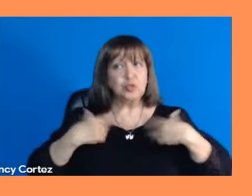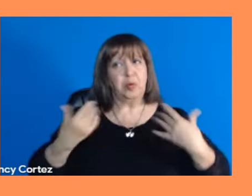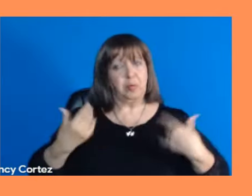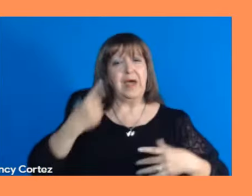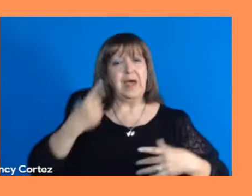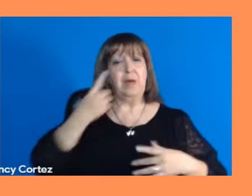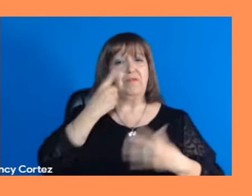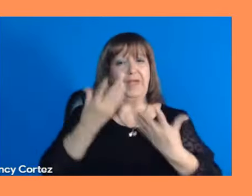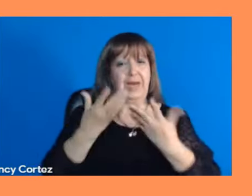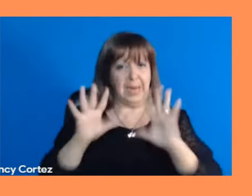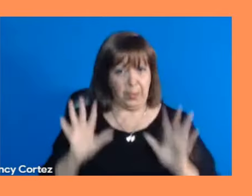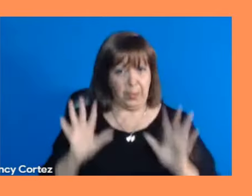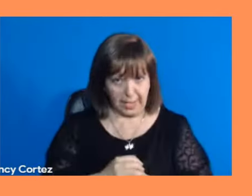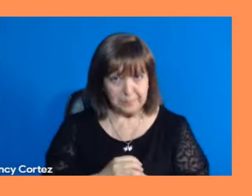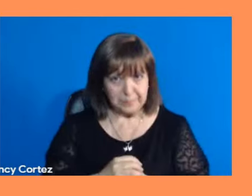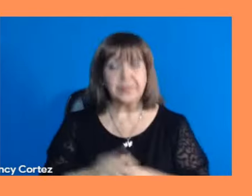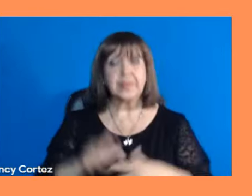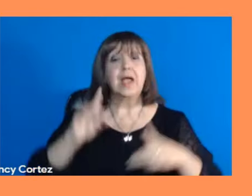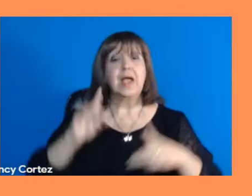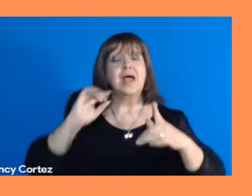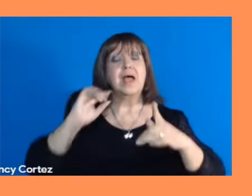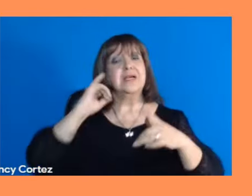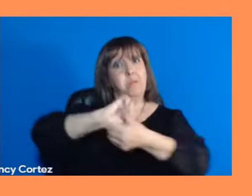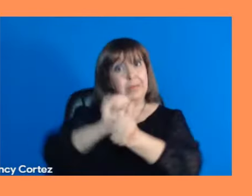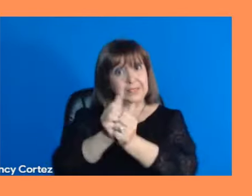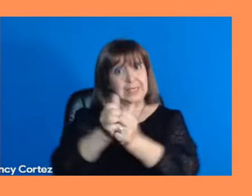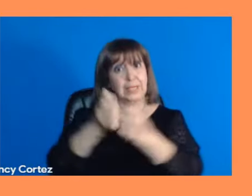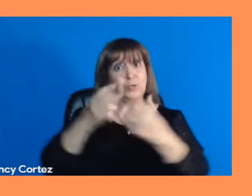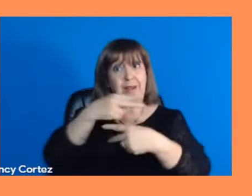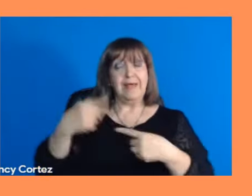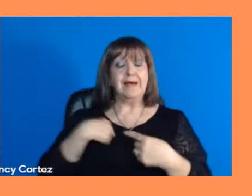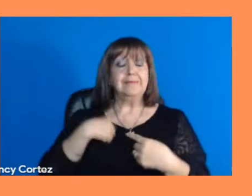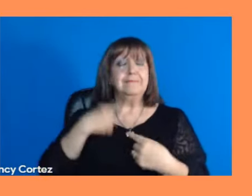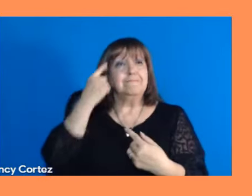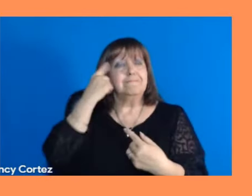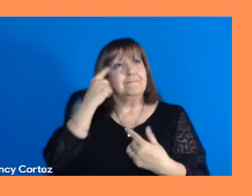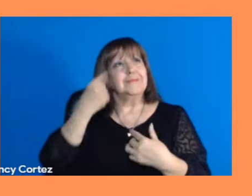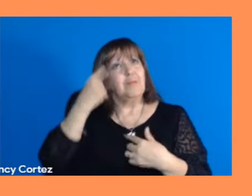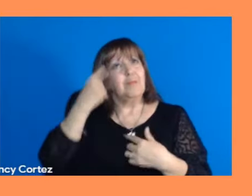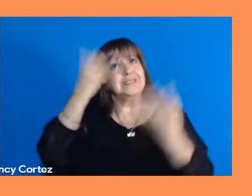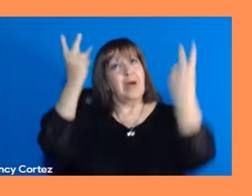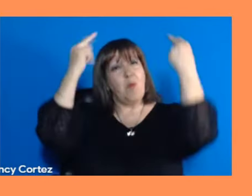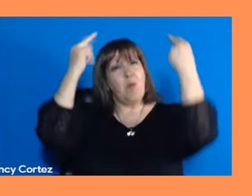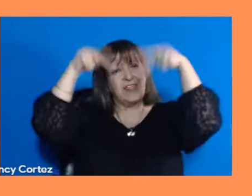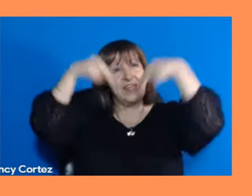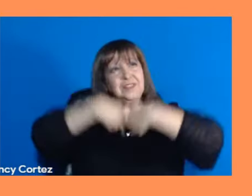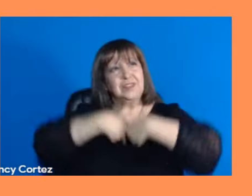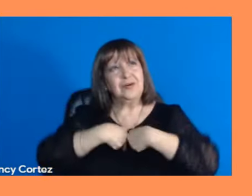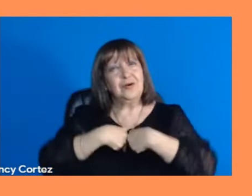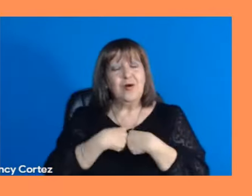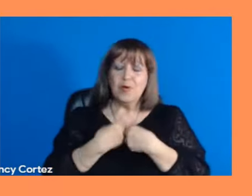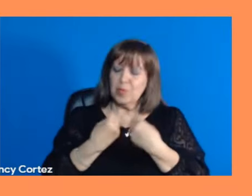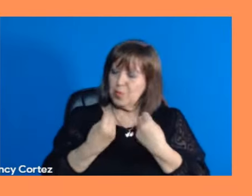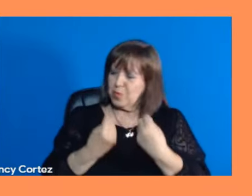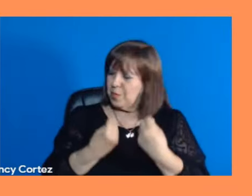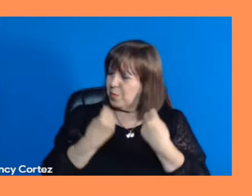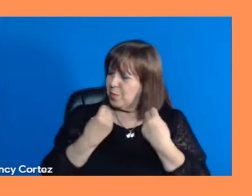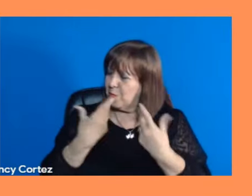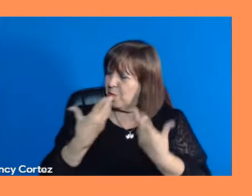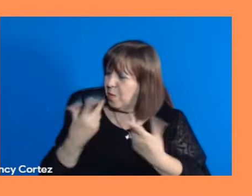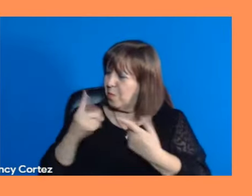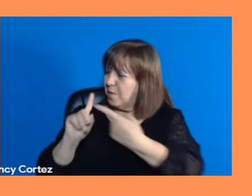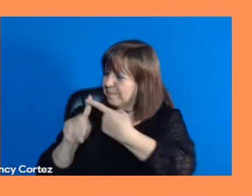que permite pensarnos, revisar las maneras en que compartimos para lograr una convivencia donde las diferencias